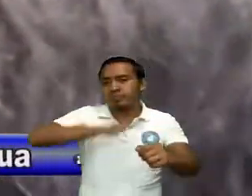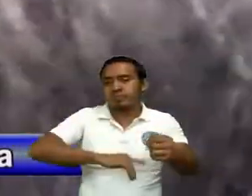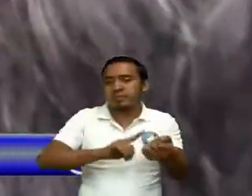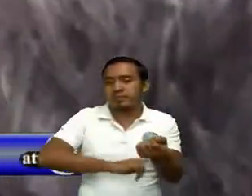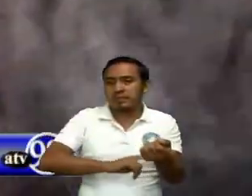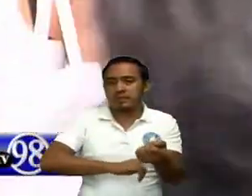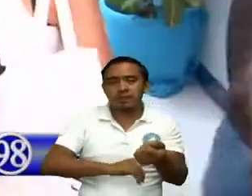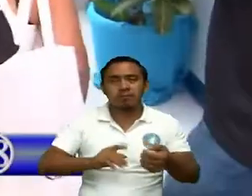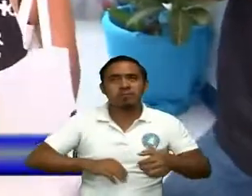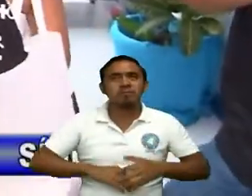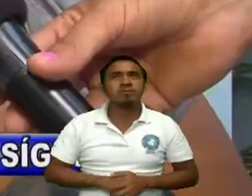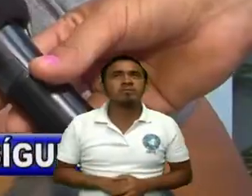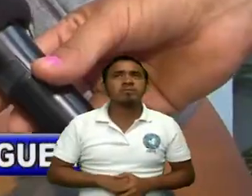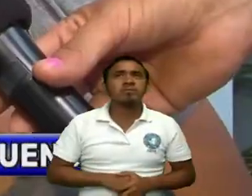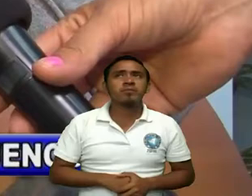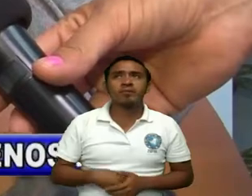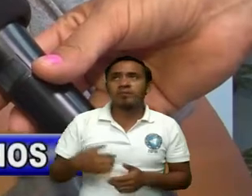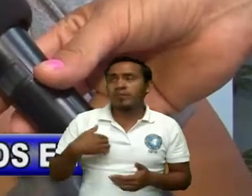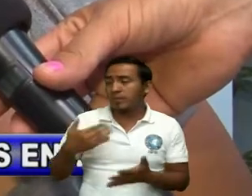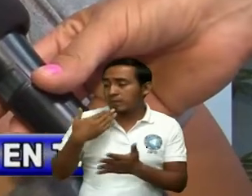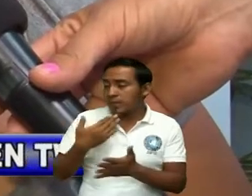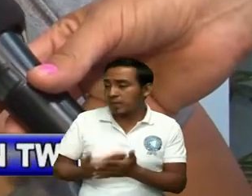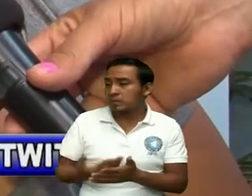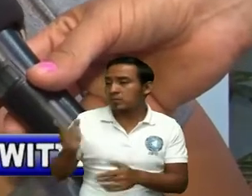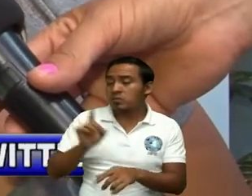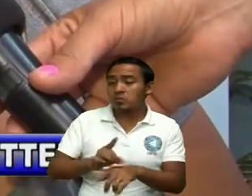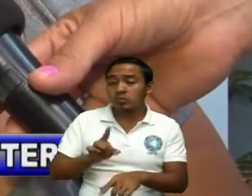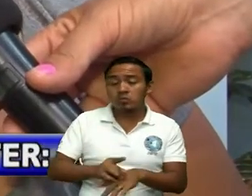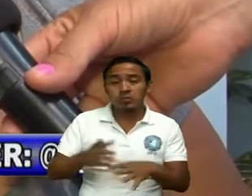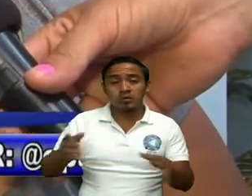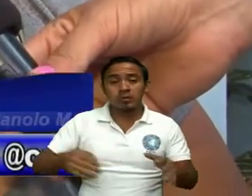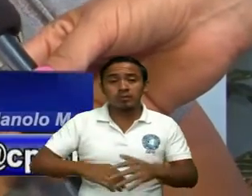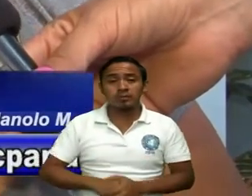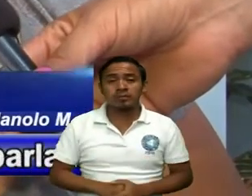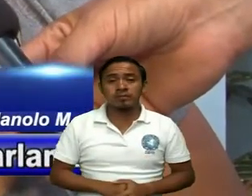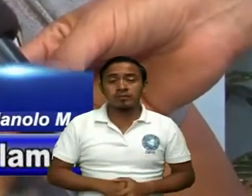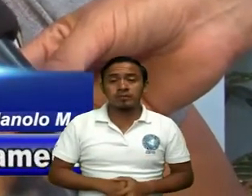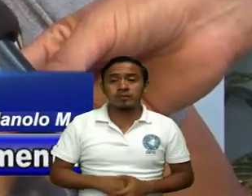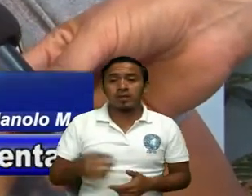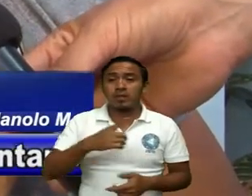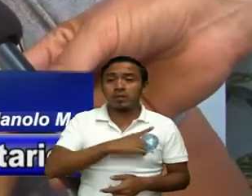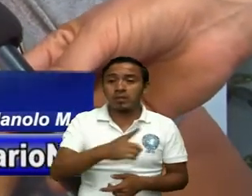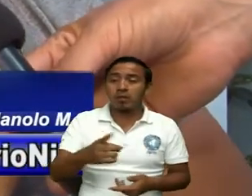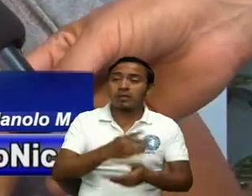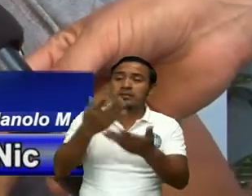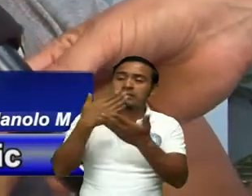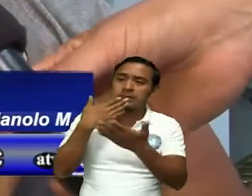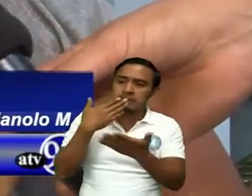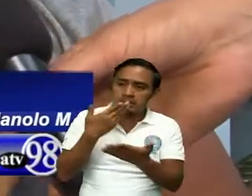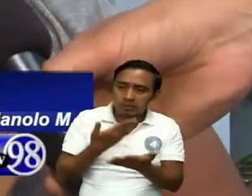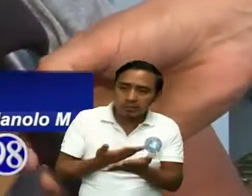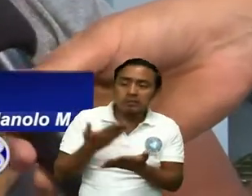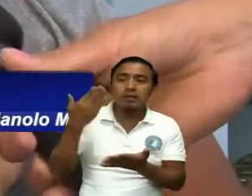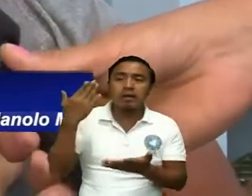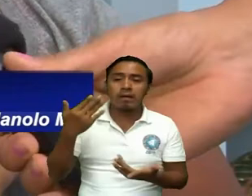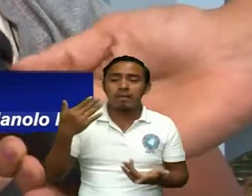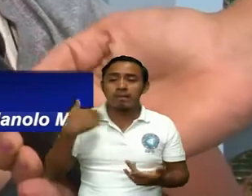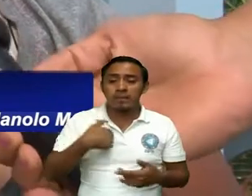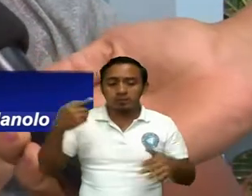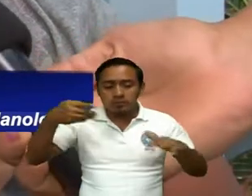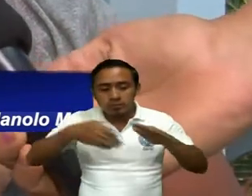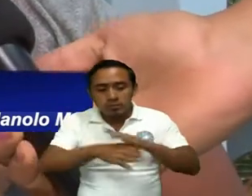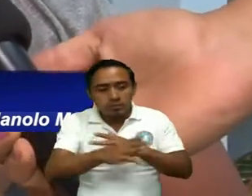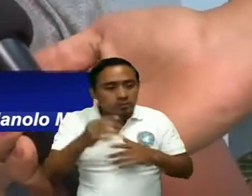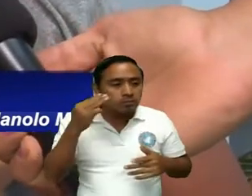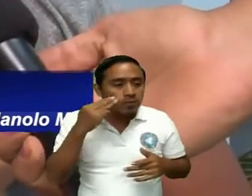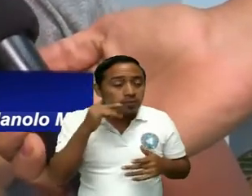diabetes. Agradecida con los médicos porque Dios me le ha puesto gracia a mi madre y ella siempre que yo entro a verla